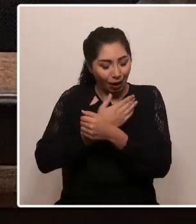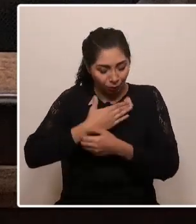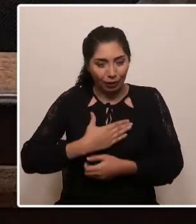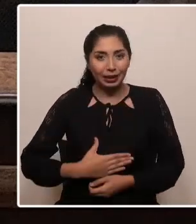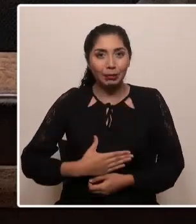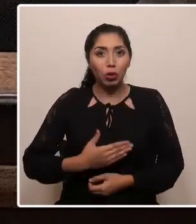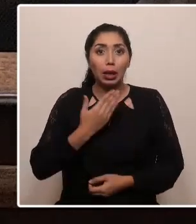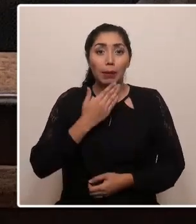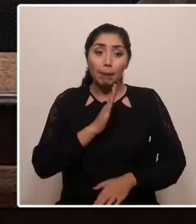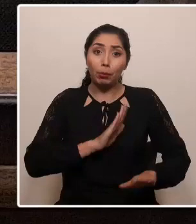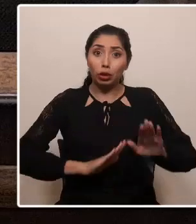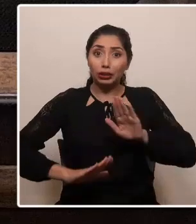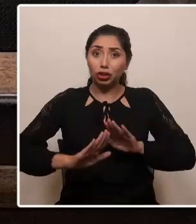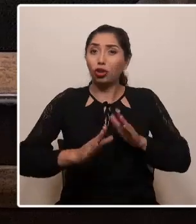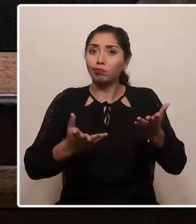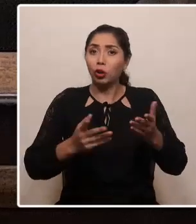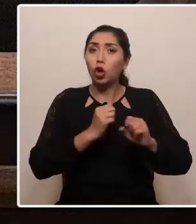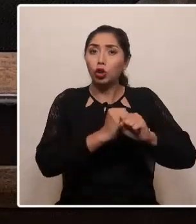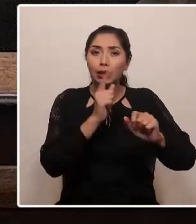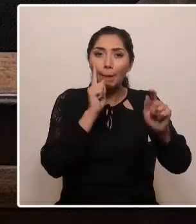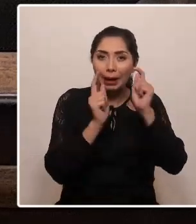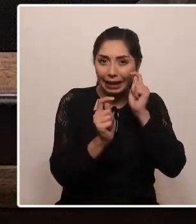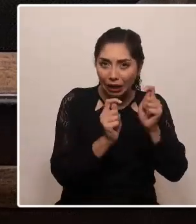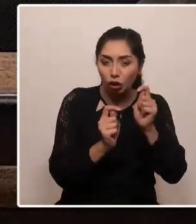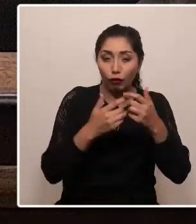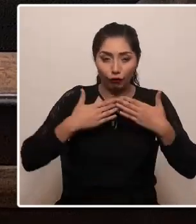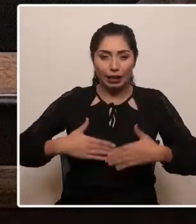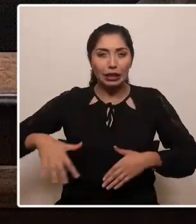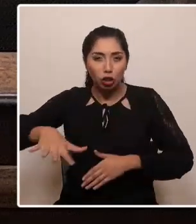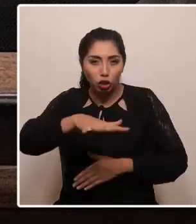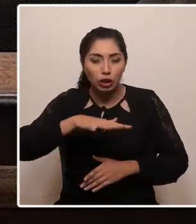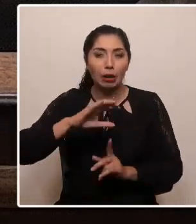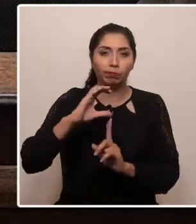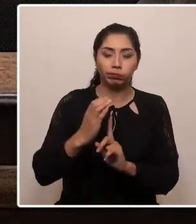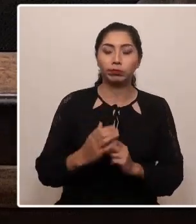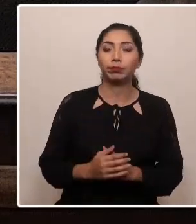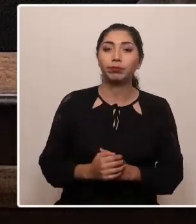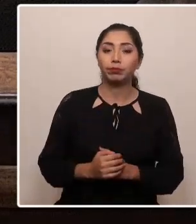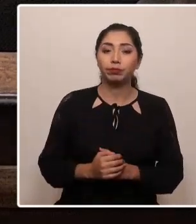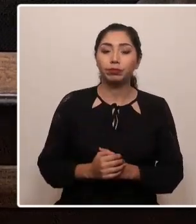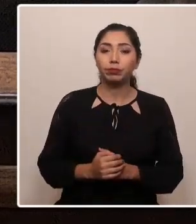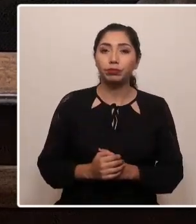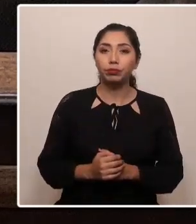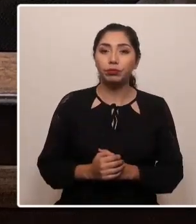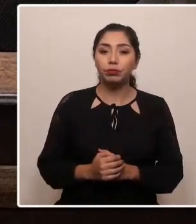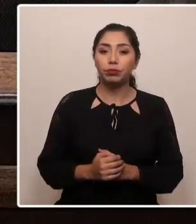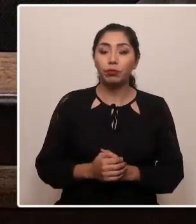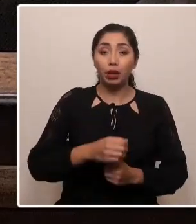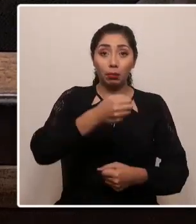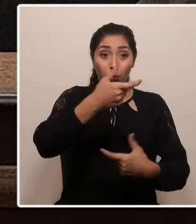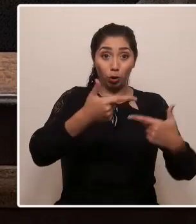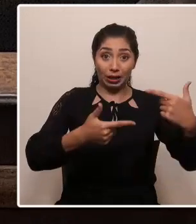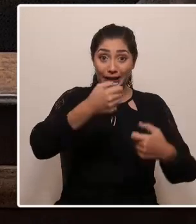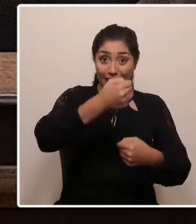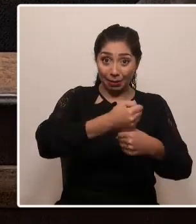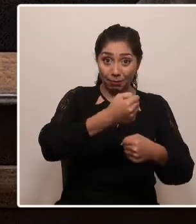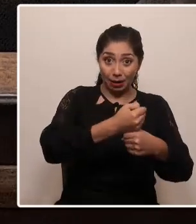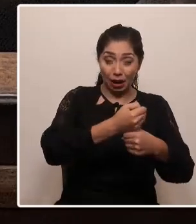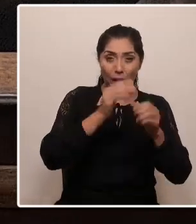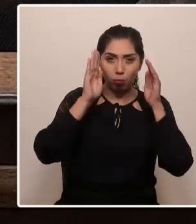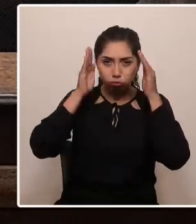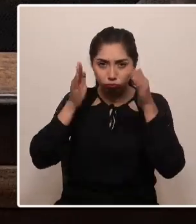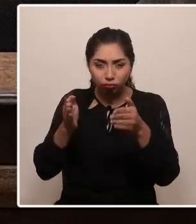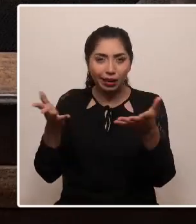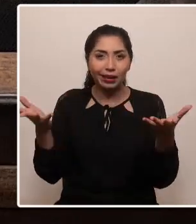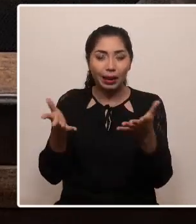peligros físicos y psicosociales. Las políticas de empleo que promueven la salud de las personas apuntan a proporcionar un salario digno, protección a